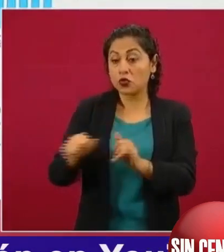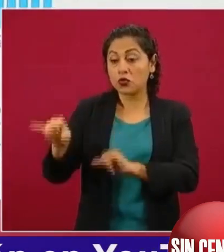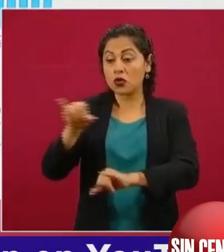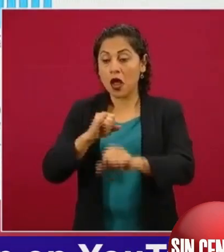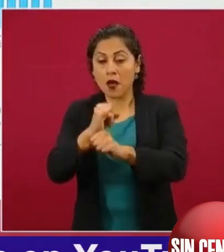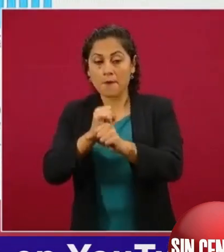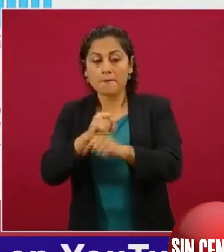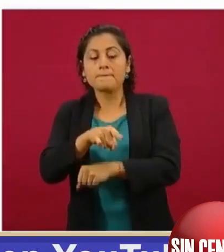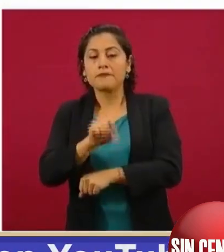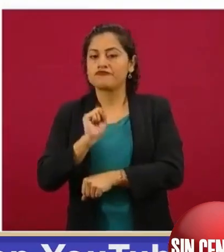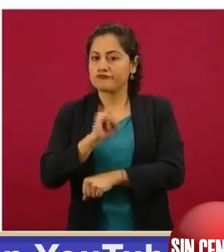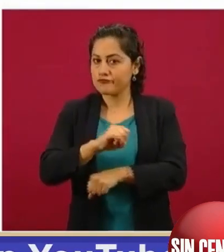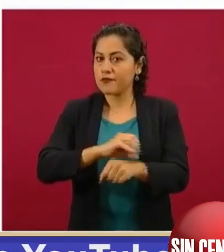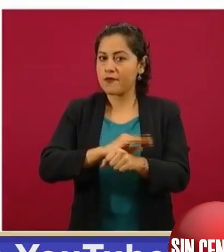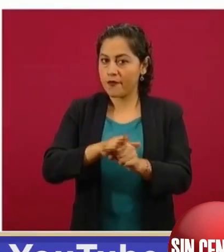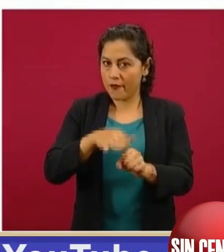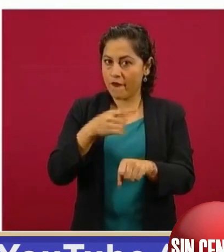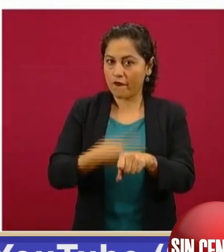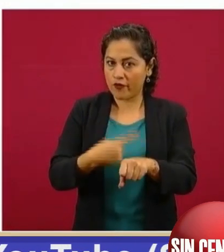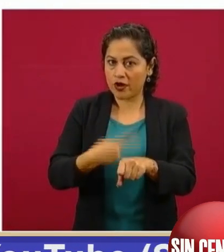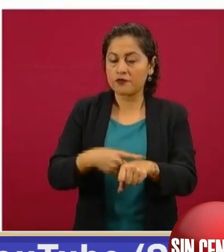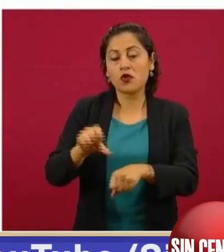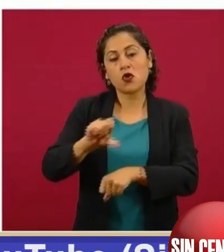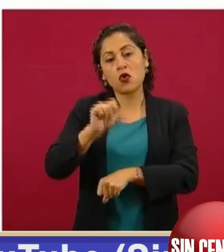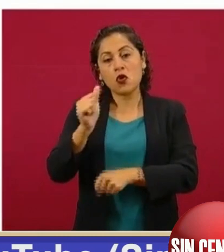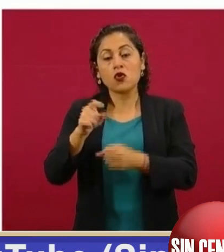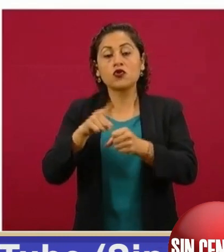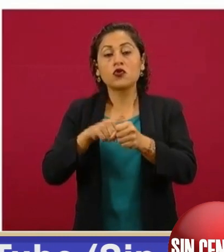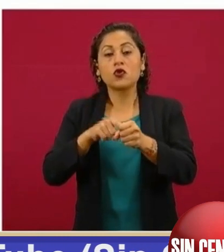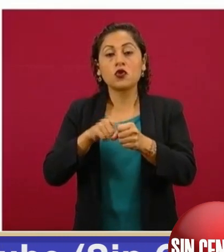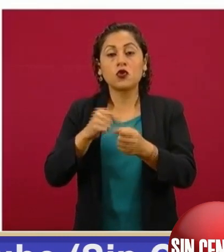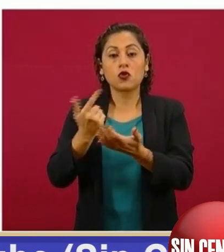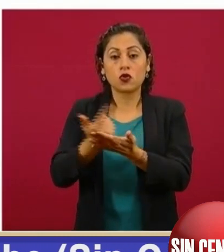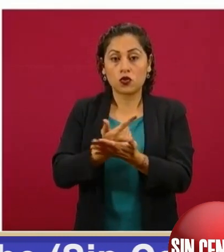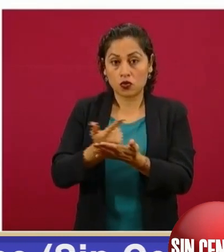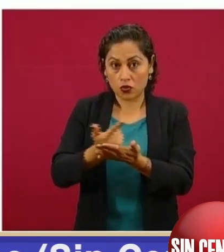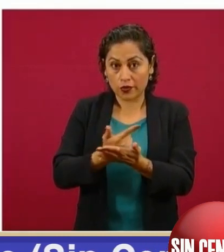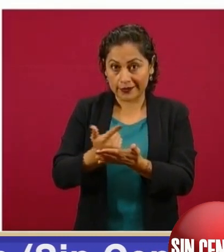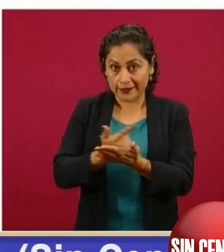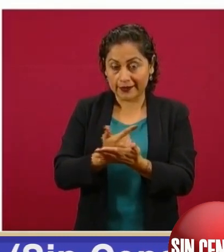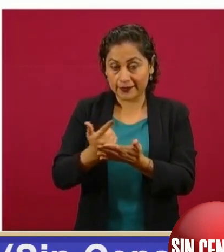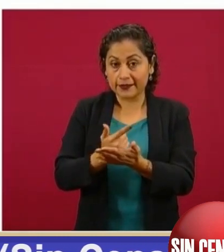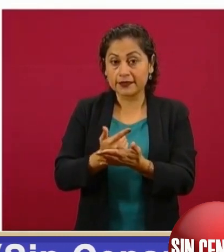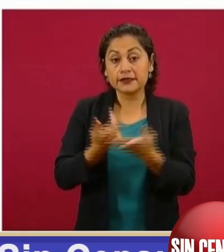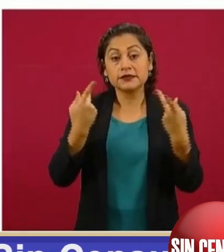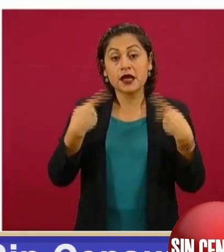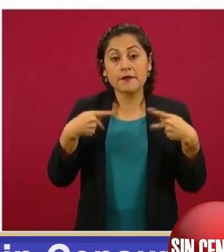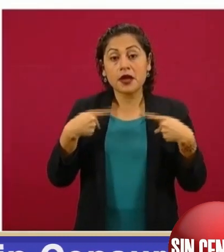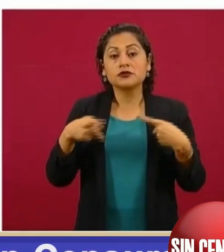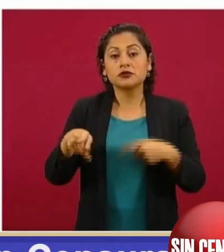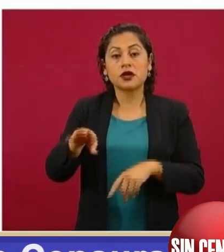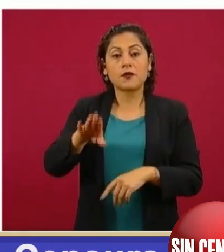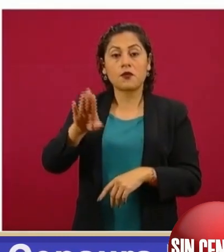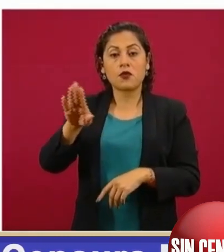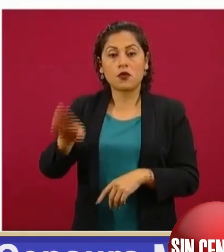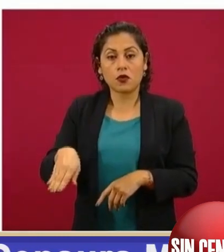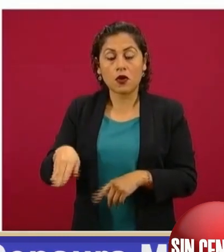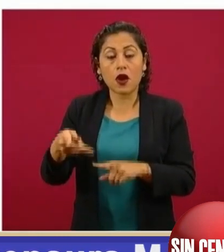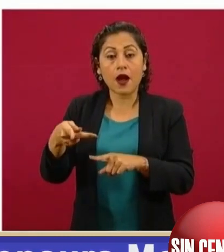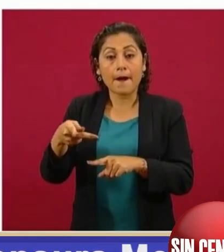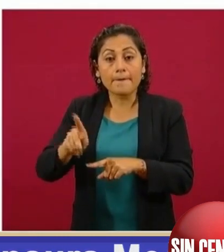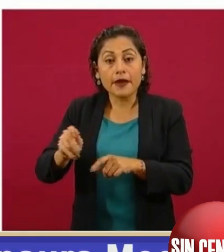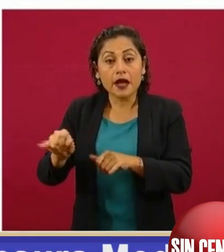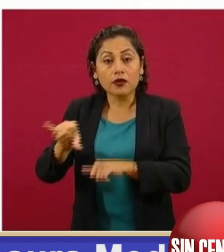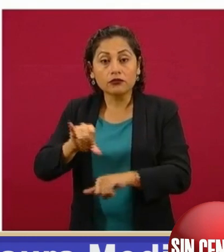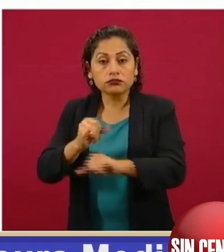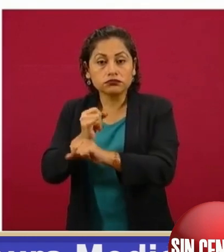laboratorio y en este color gris aquellas que, aunque no fueron confirmadas, por su presentación se supone, se